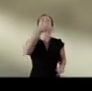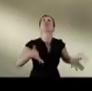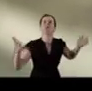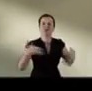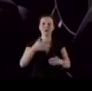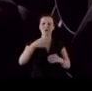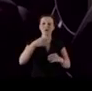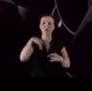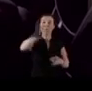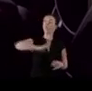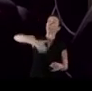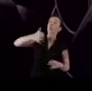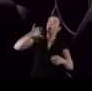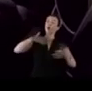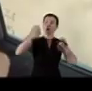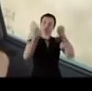¡Mira, mira!